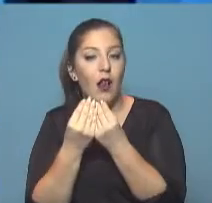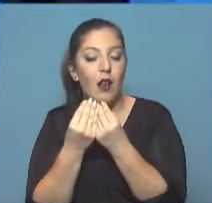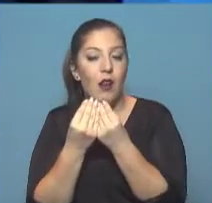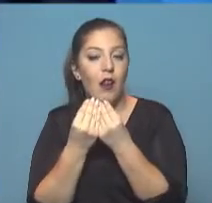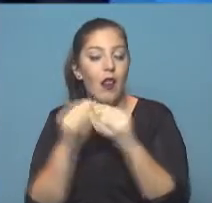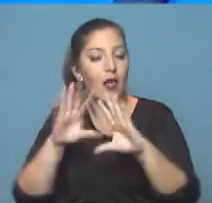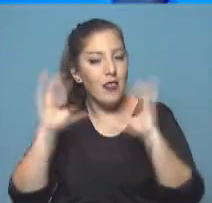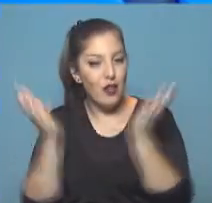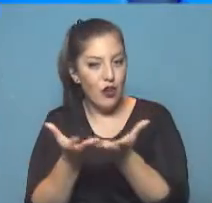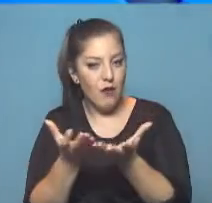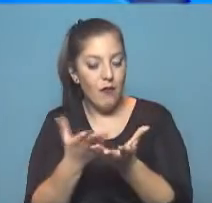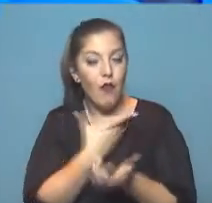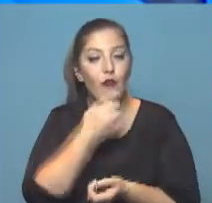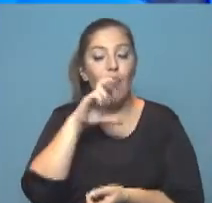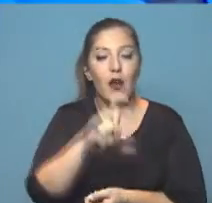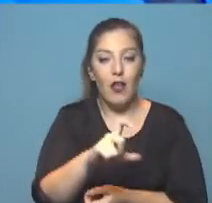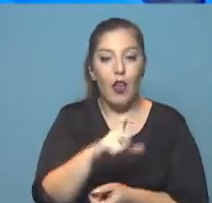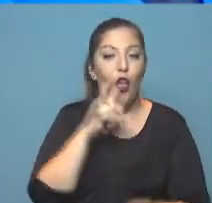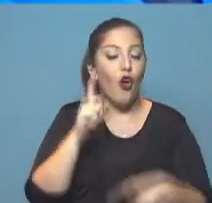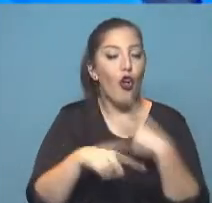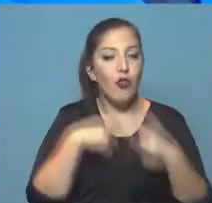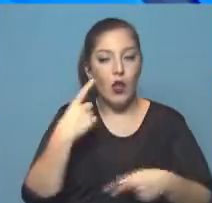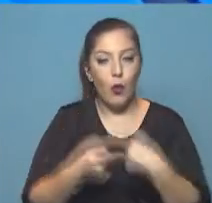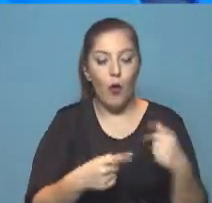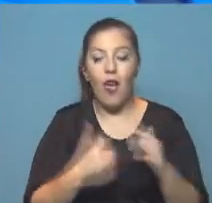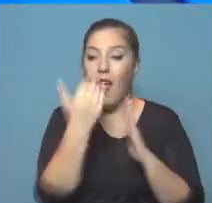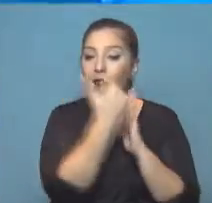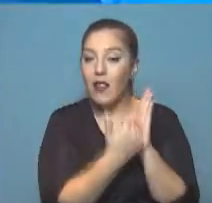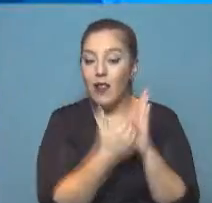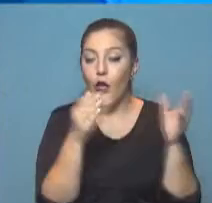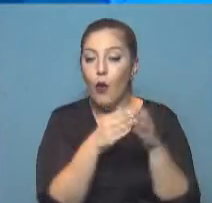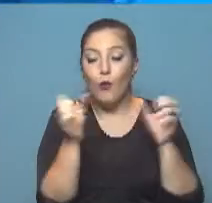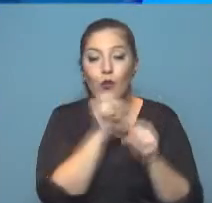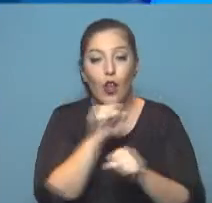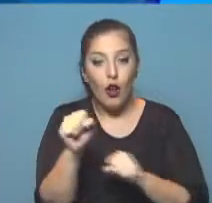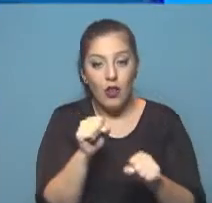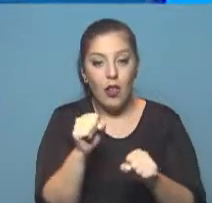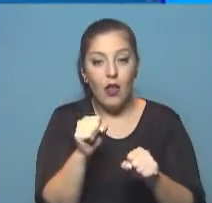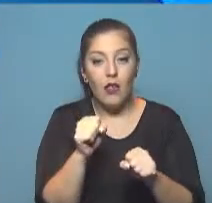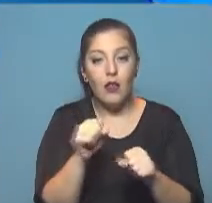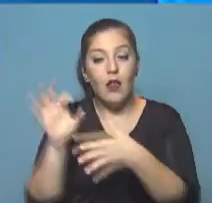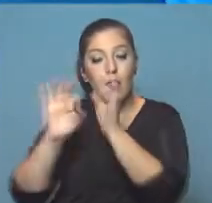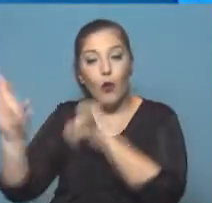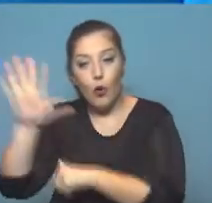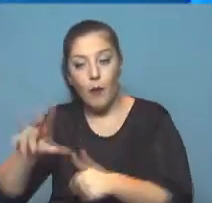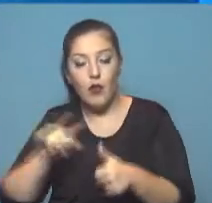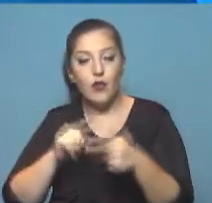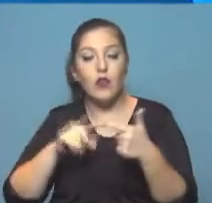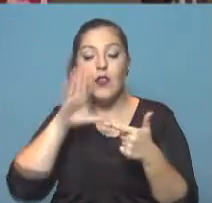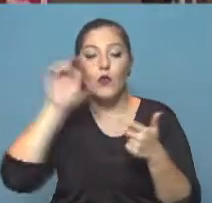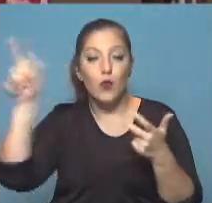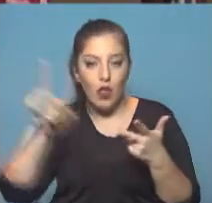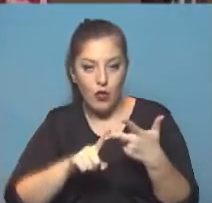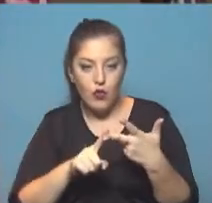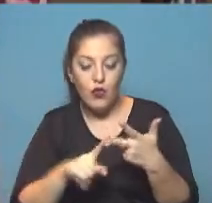internacional. La FARC siguen estando en la lista de los grupos terroristas de europeos, de